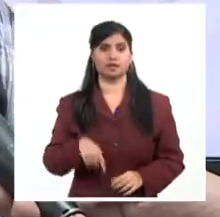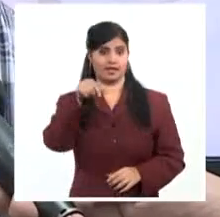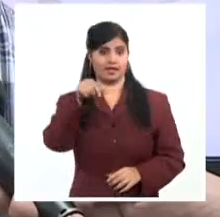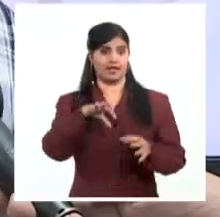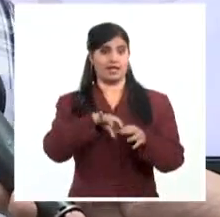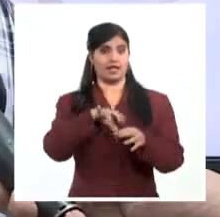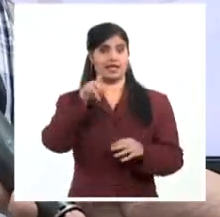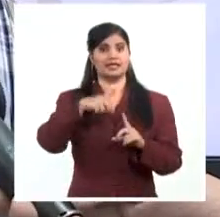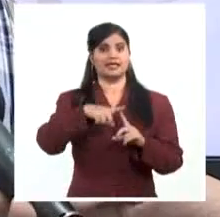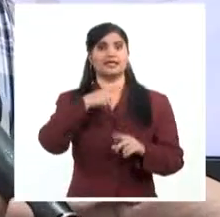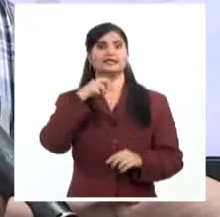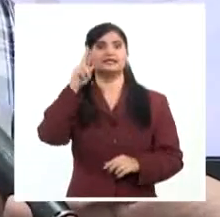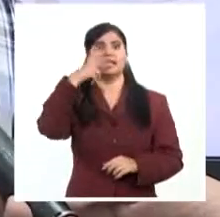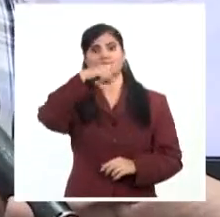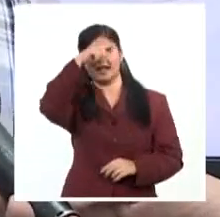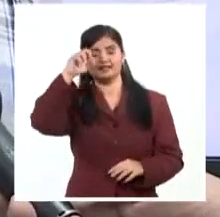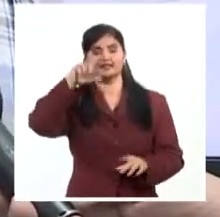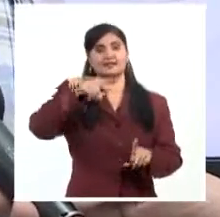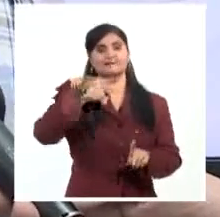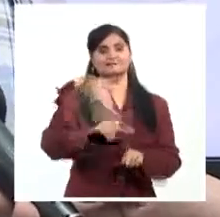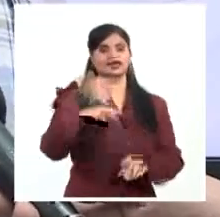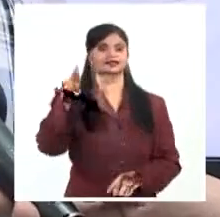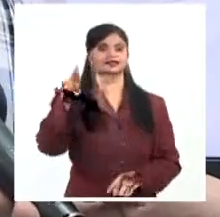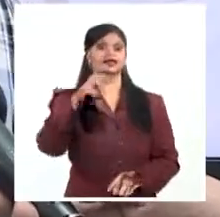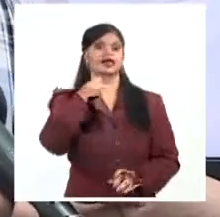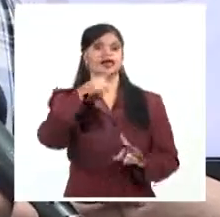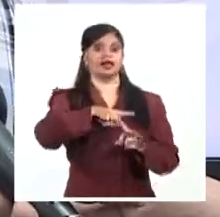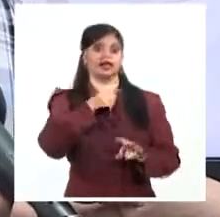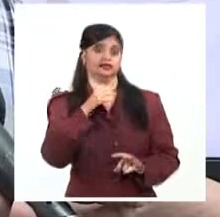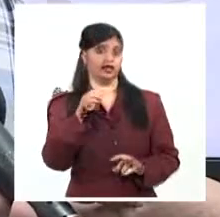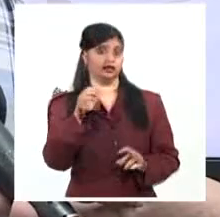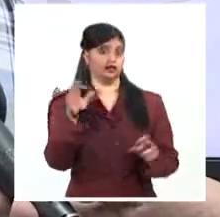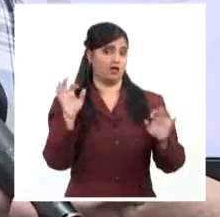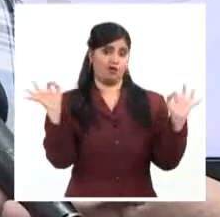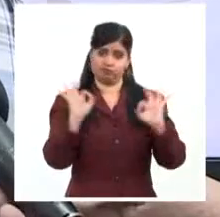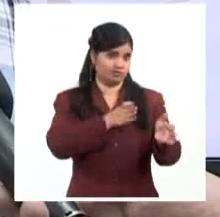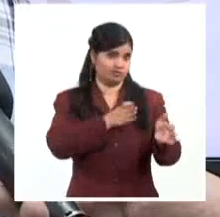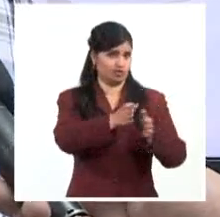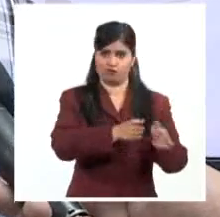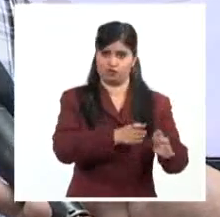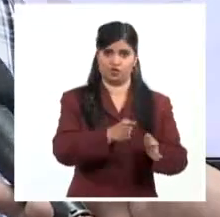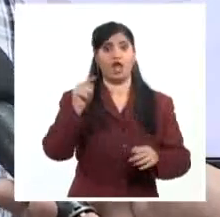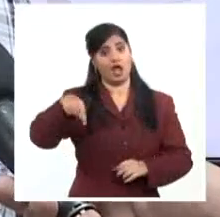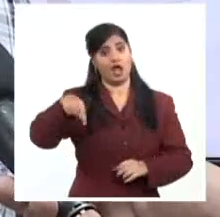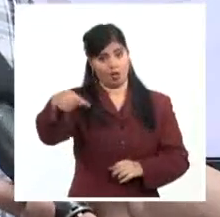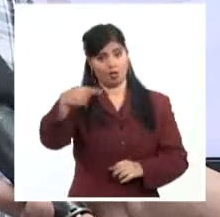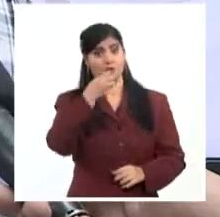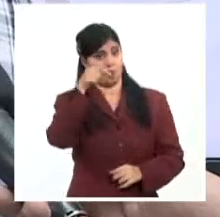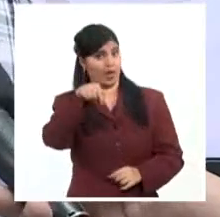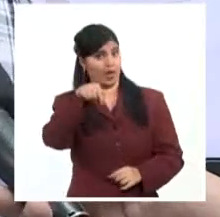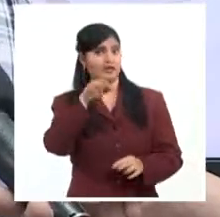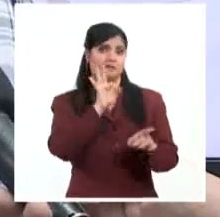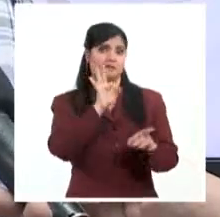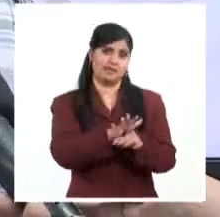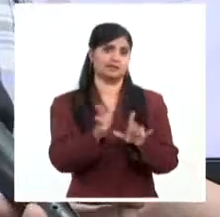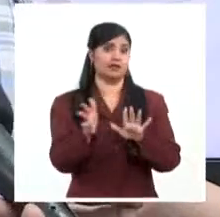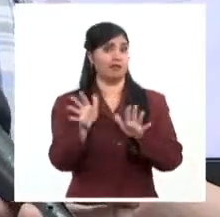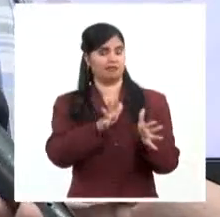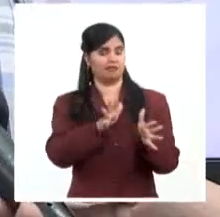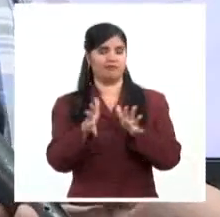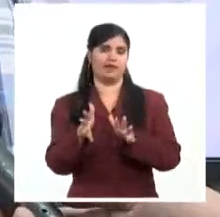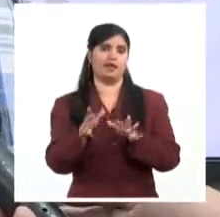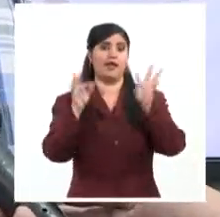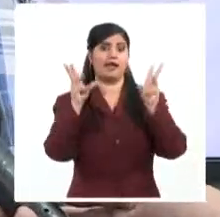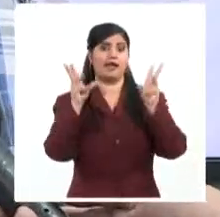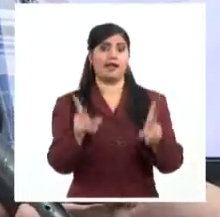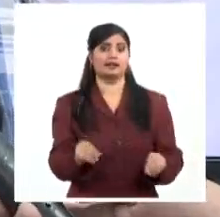unidad 3 de Renta todavía no están, pero bueno, se estima que en el transcurso del día se pueda incorporar al sistema. Eso, cuando usted analiza la